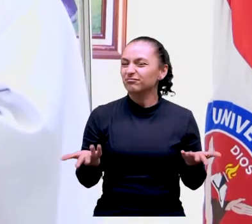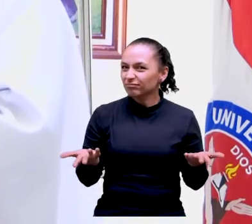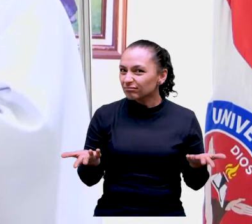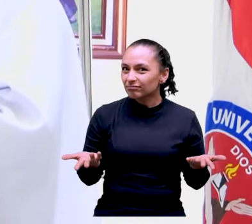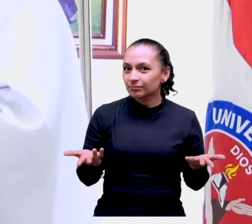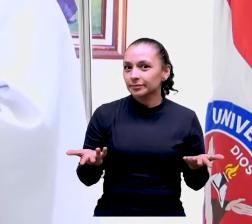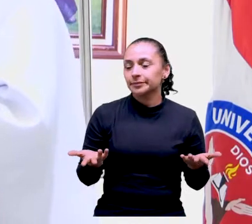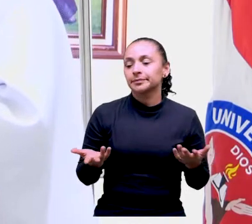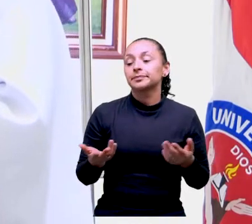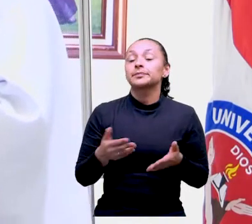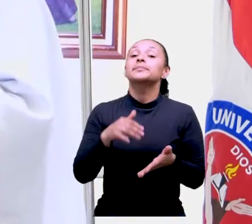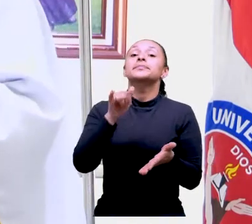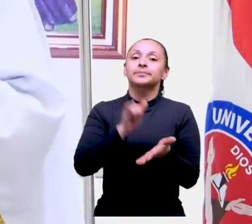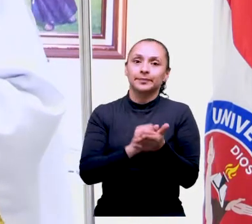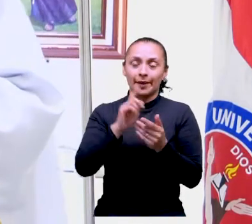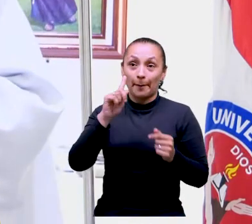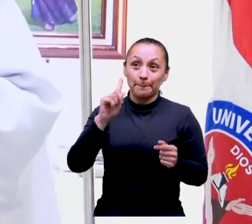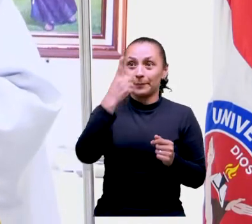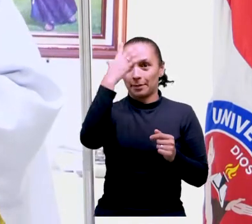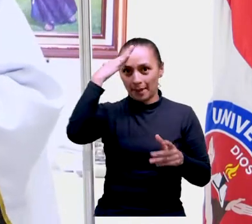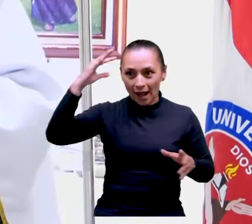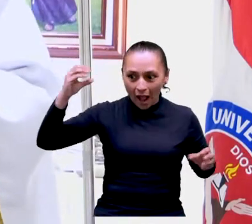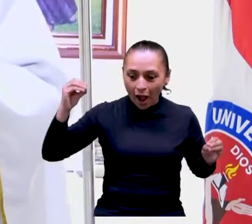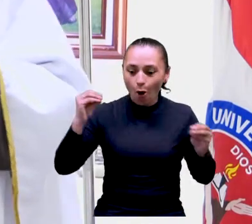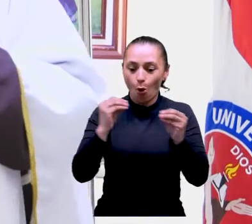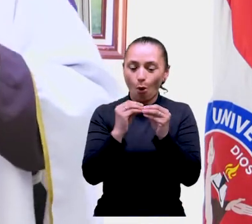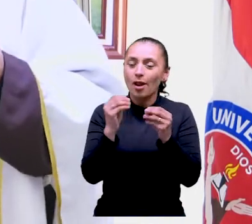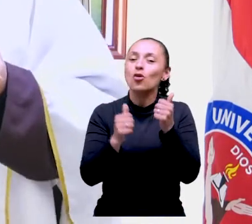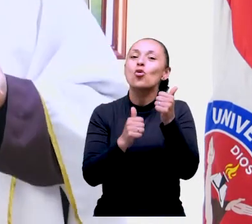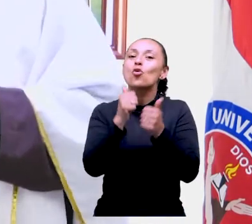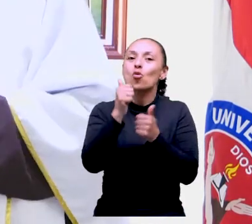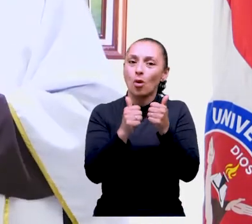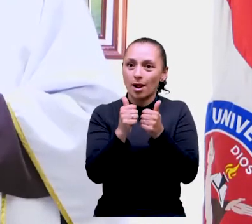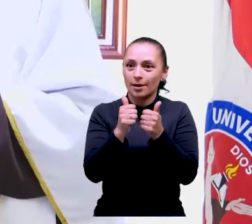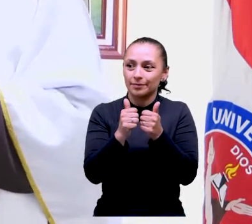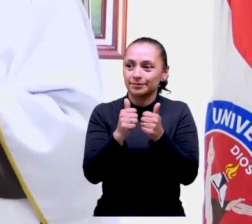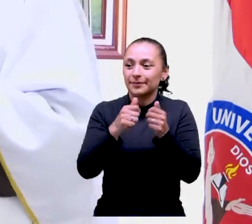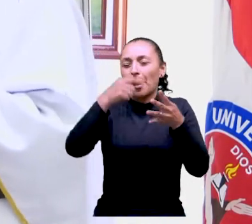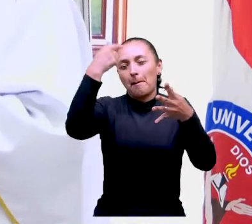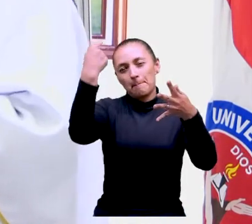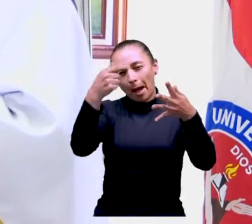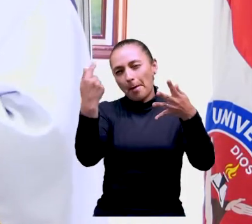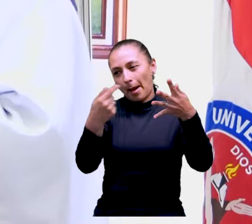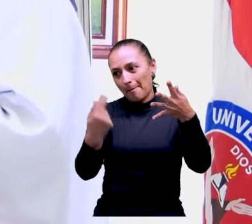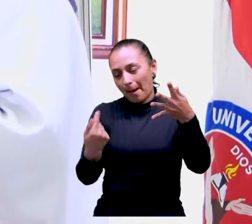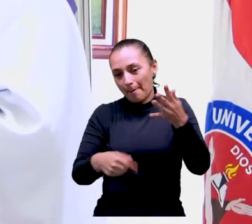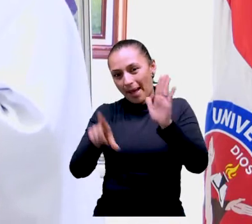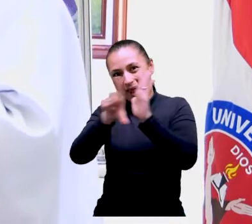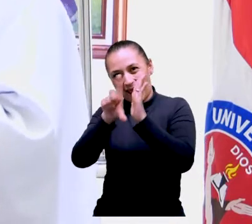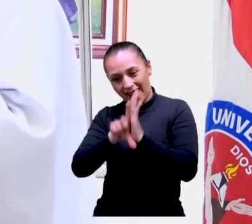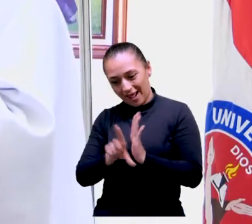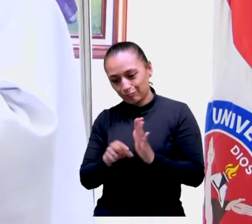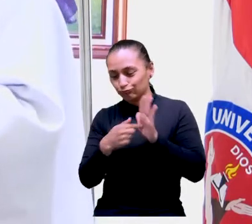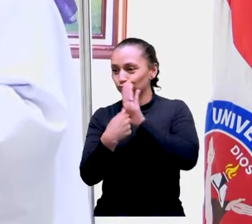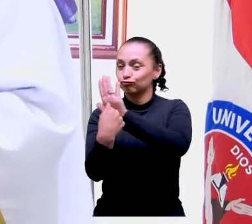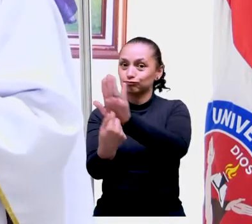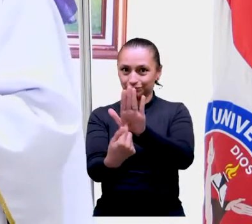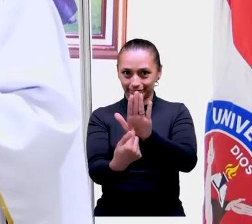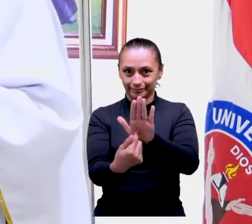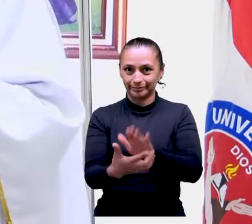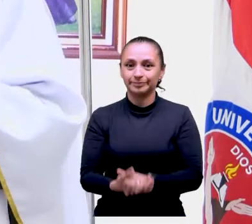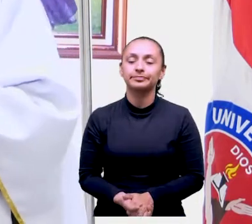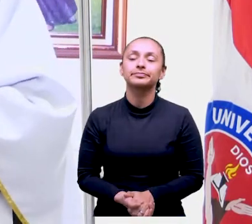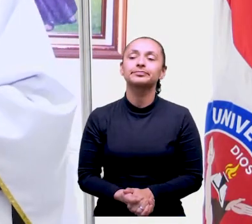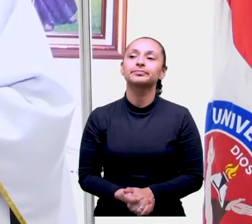vida y por eso es que yo en ese primer concilio determinaron que era lo que se debía